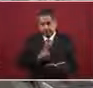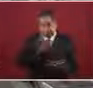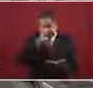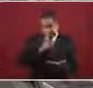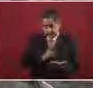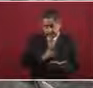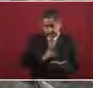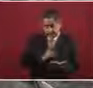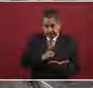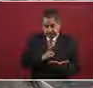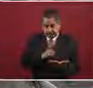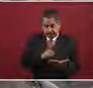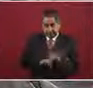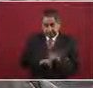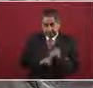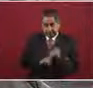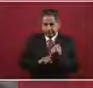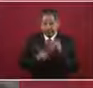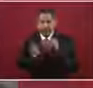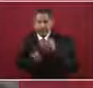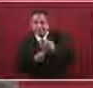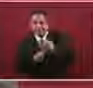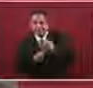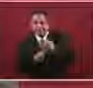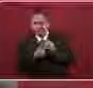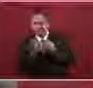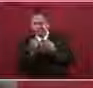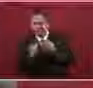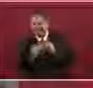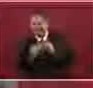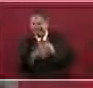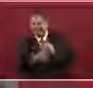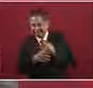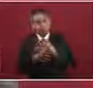la forma para violarse en el fondo,